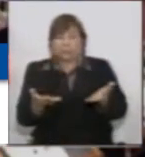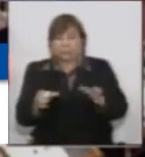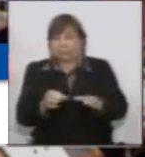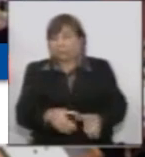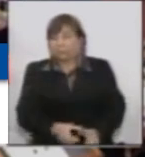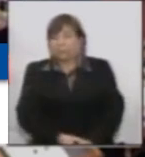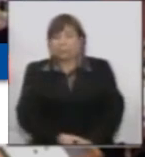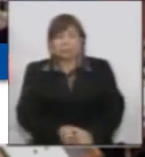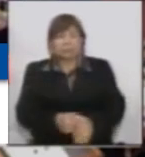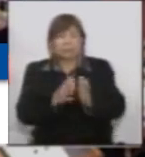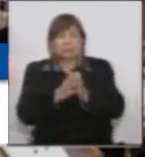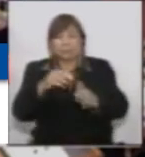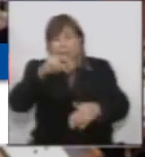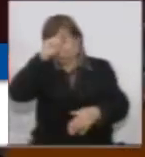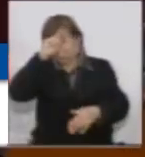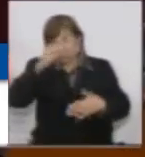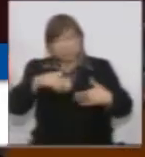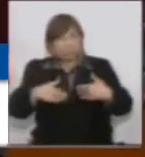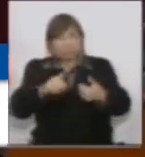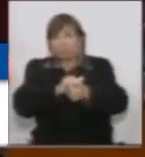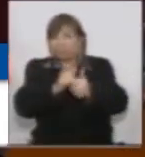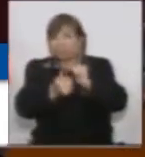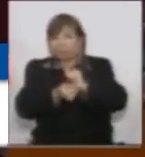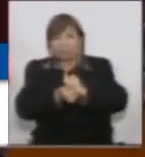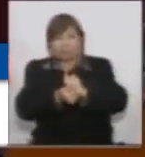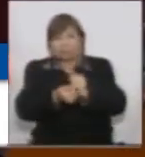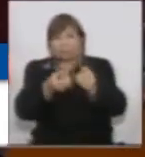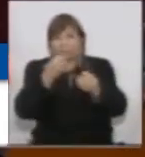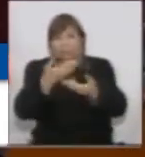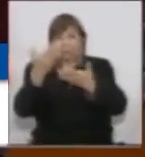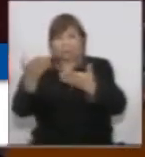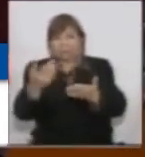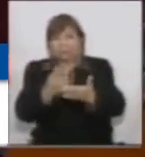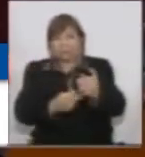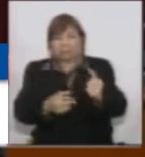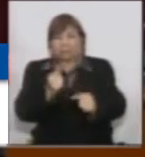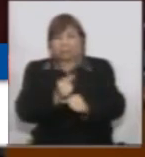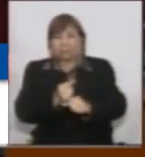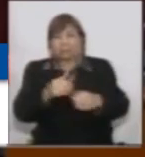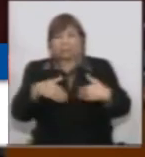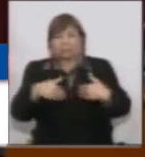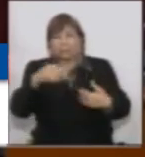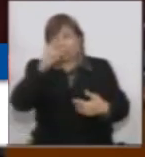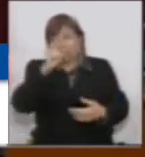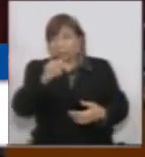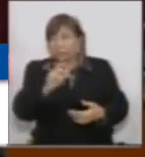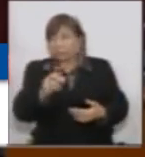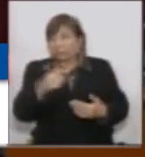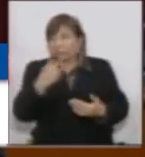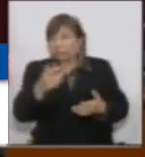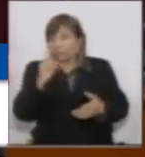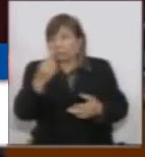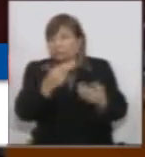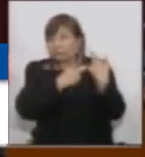acá. Podemos Perú no nota los cambios suficientes para poder darles la confianza el día de hoy. Podemos Perú fue responsable